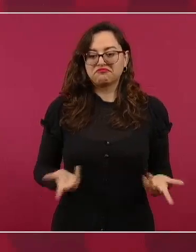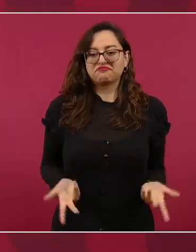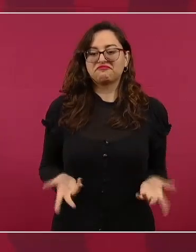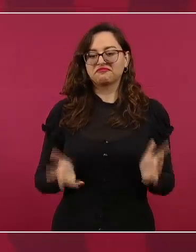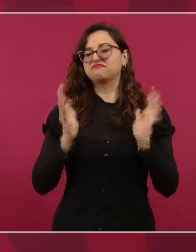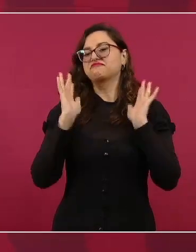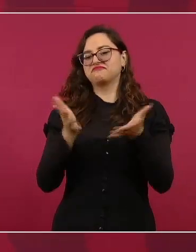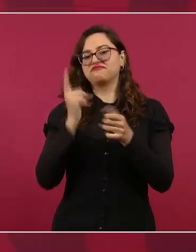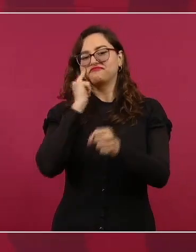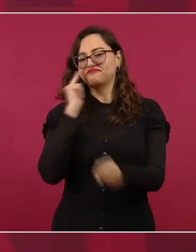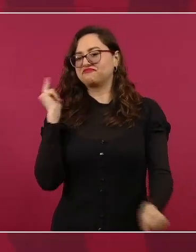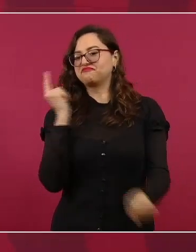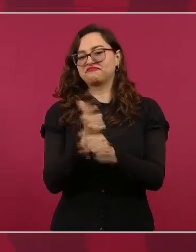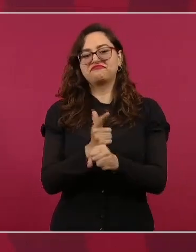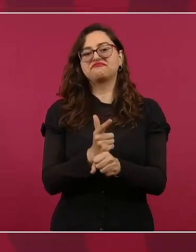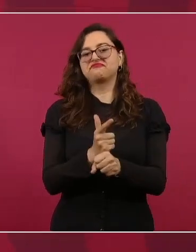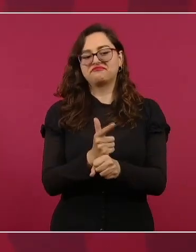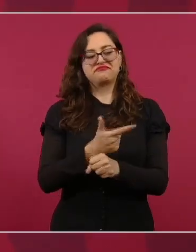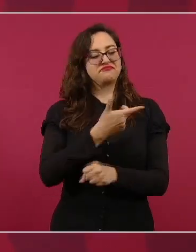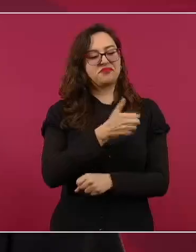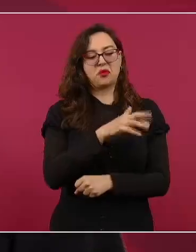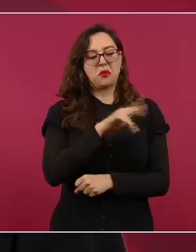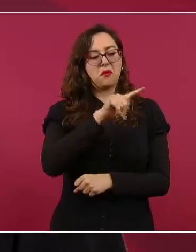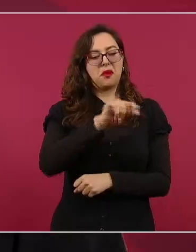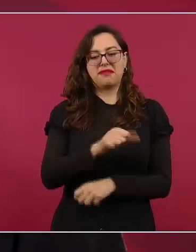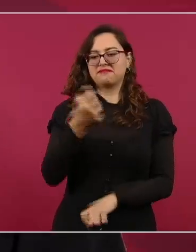completamente sometido, arrastrado,